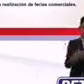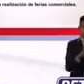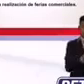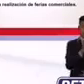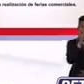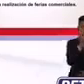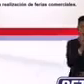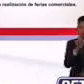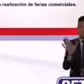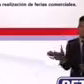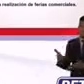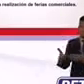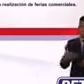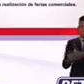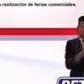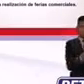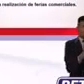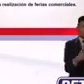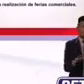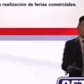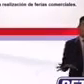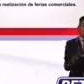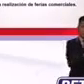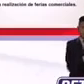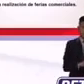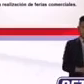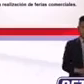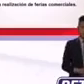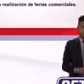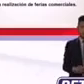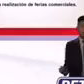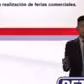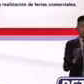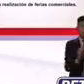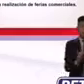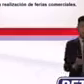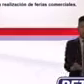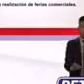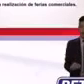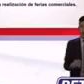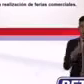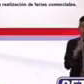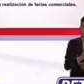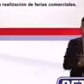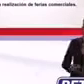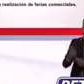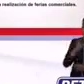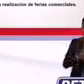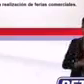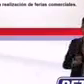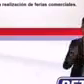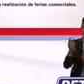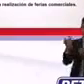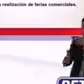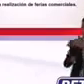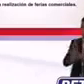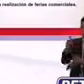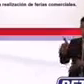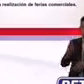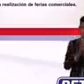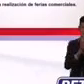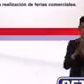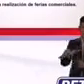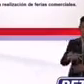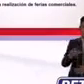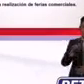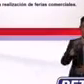semana. Tampoco tendremos habilitadas las ferias comerciales que son usuales en San Victorino a través del